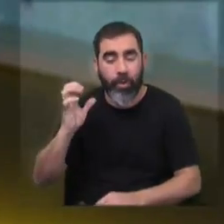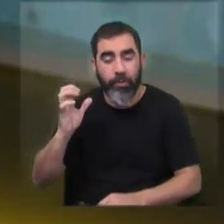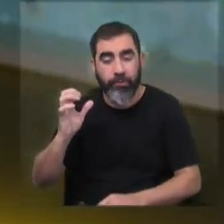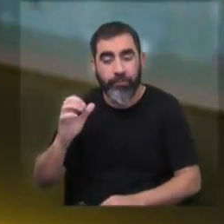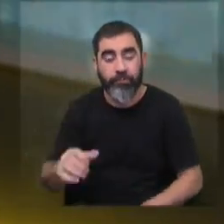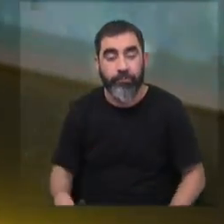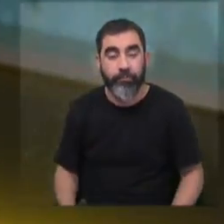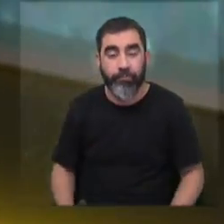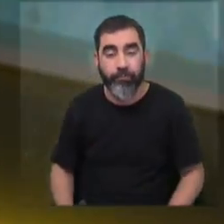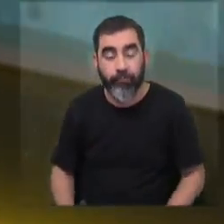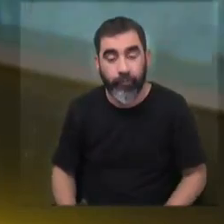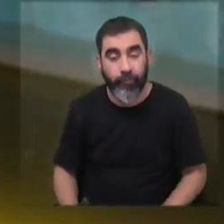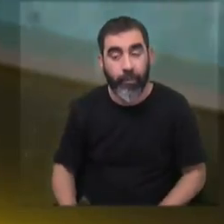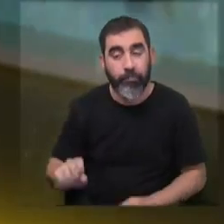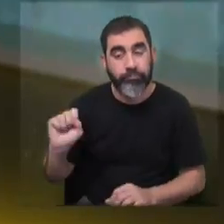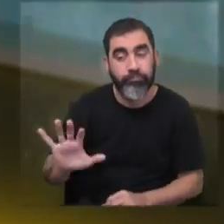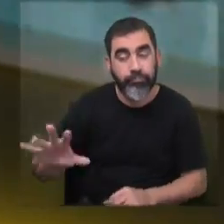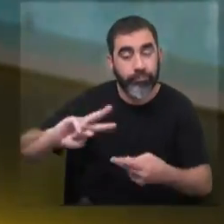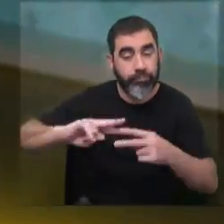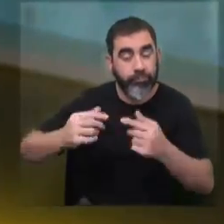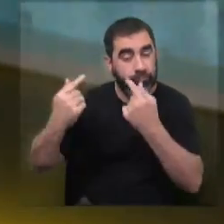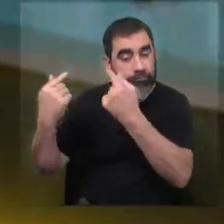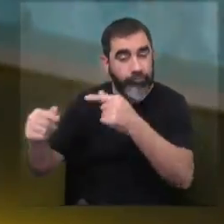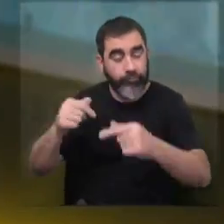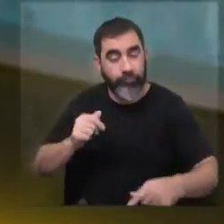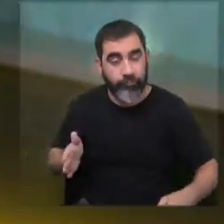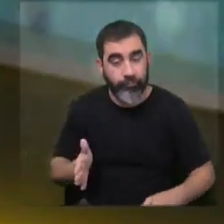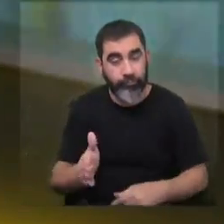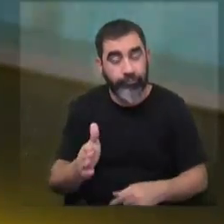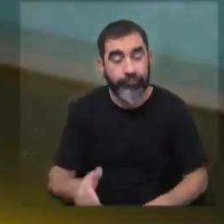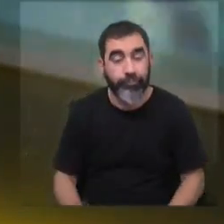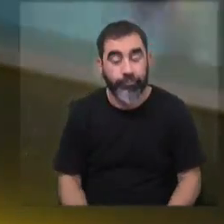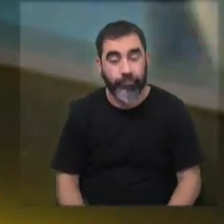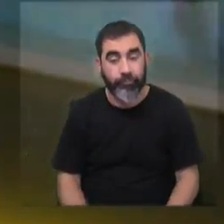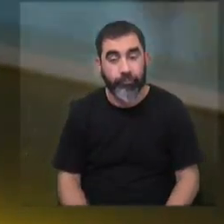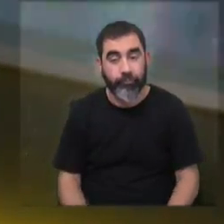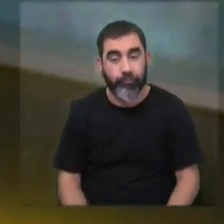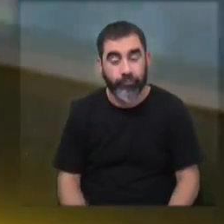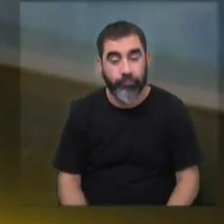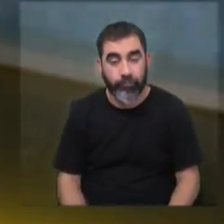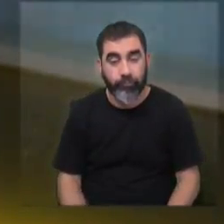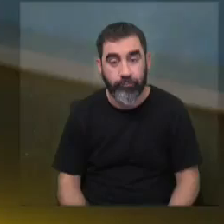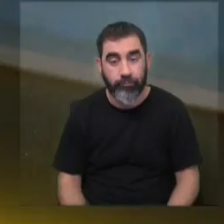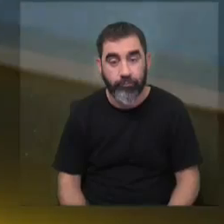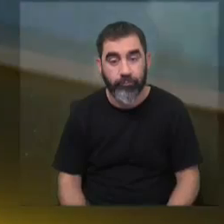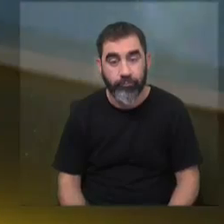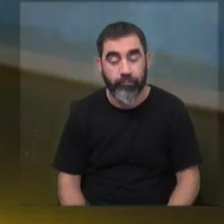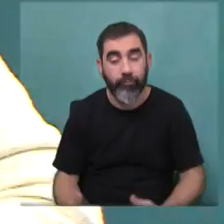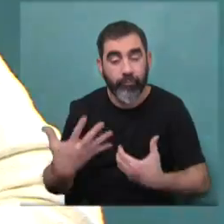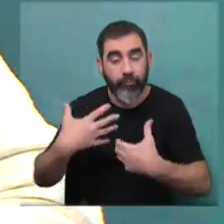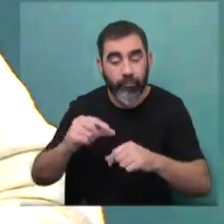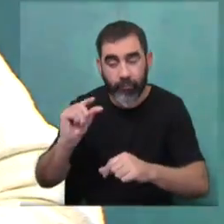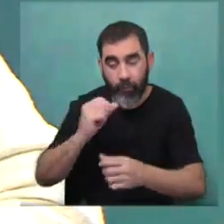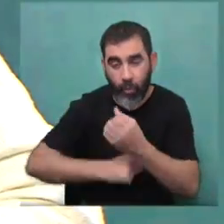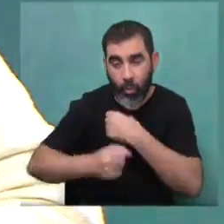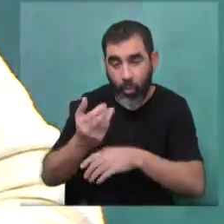un genoma muy particular, atípico para peces, ¿no? Un genoma muy largo, muy extenso. Eso se descubrió hace pocos años, el